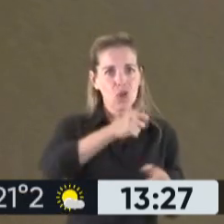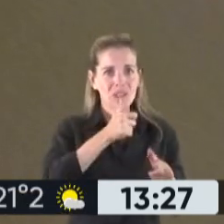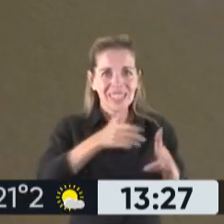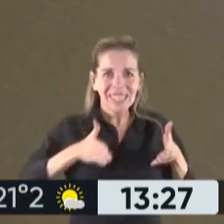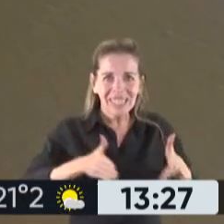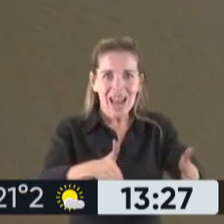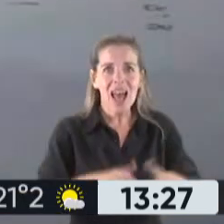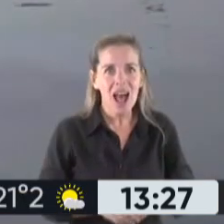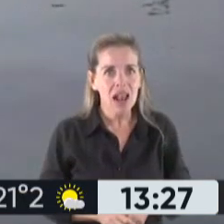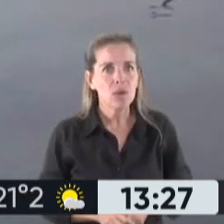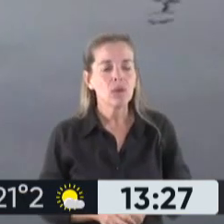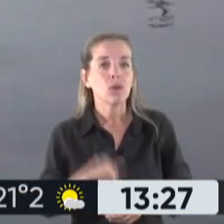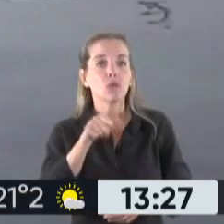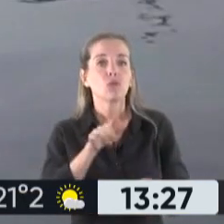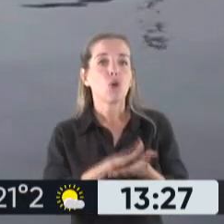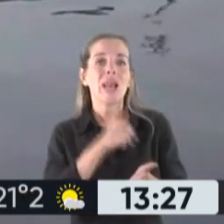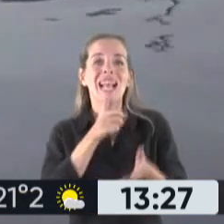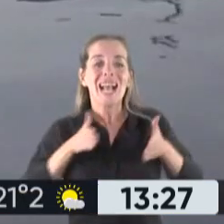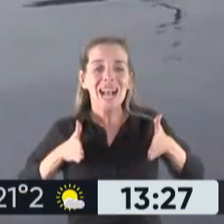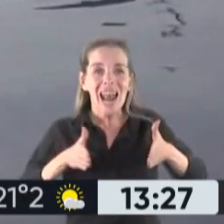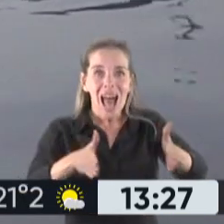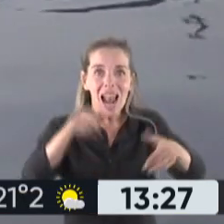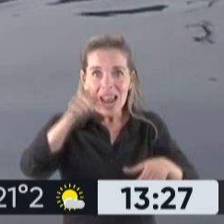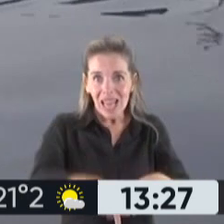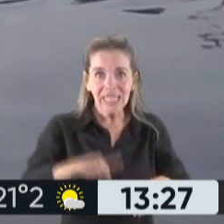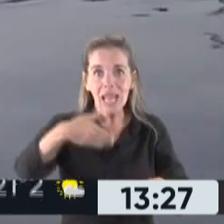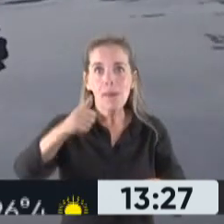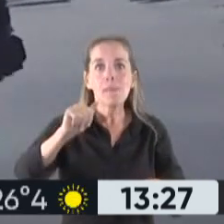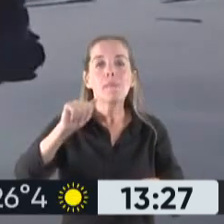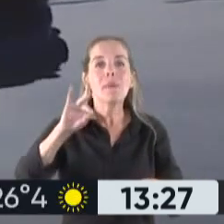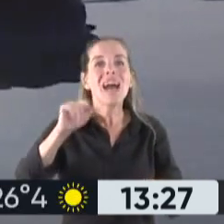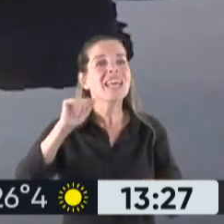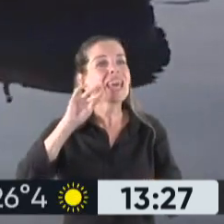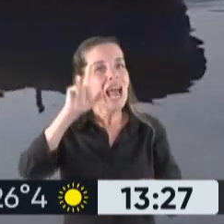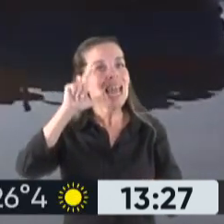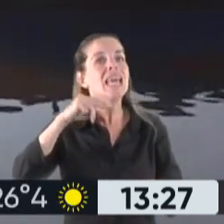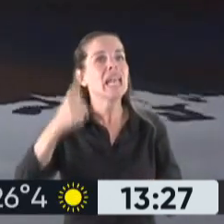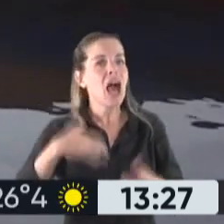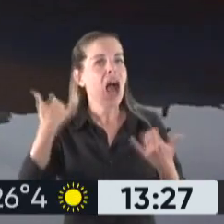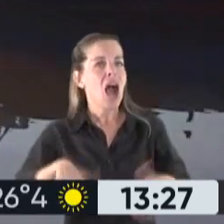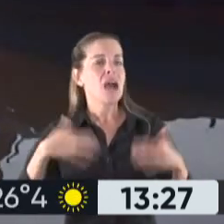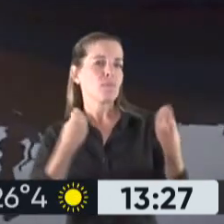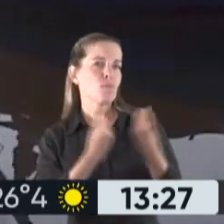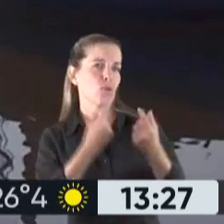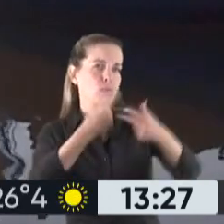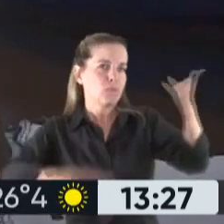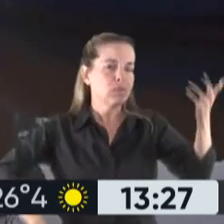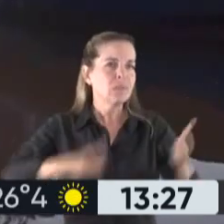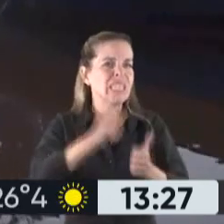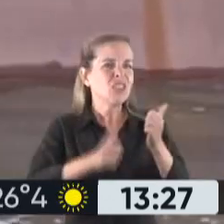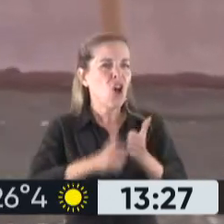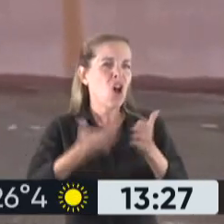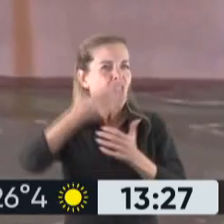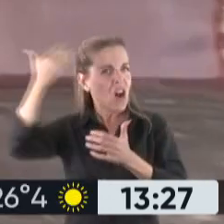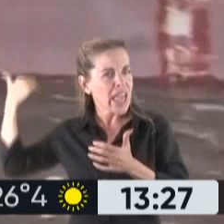Se ha hecho mucha historia sobre el Canal Magdalena y yo la ratifico. Y ahí uno puede ver un